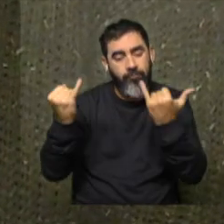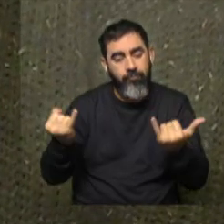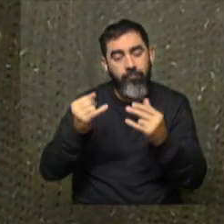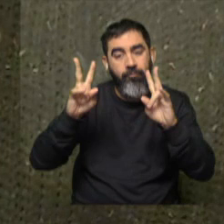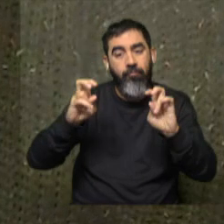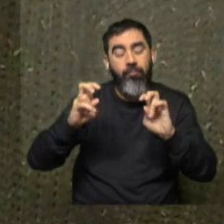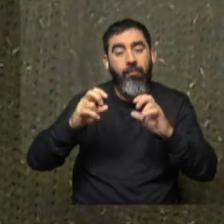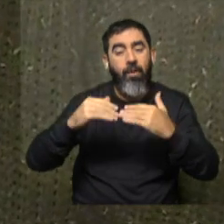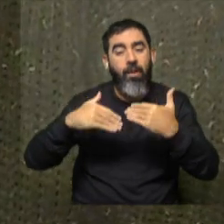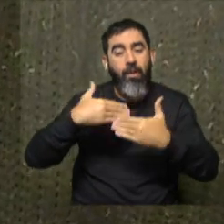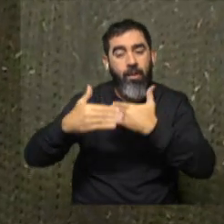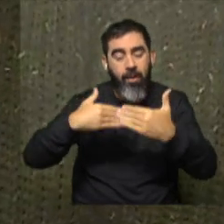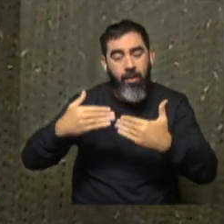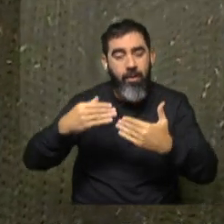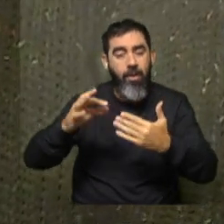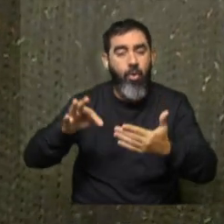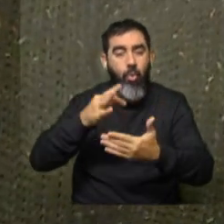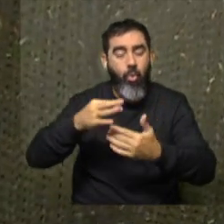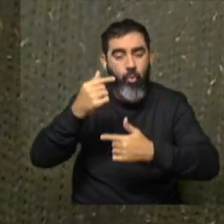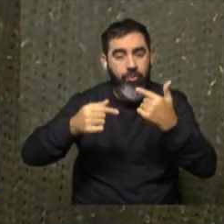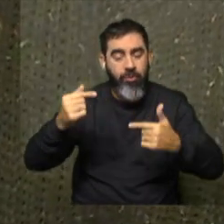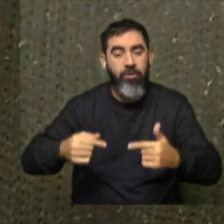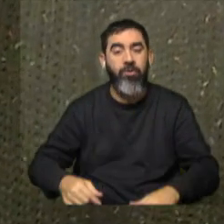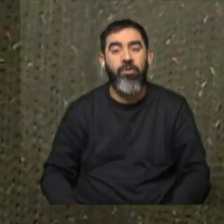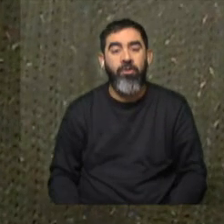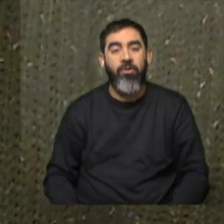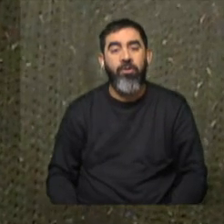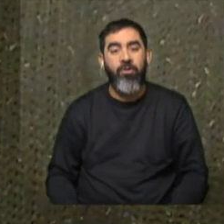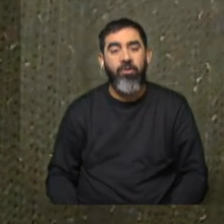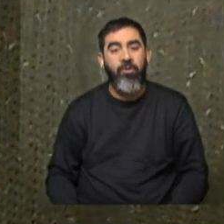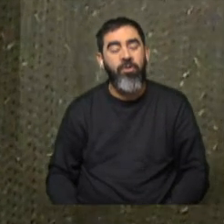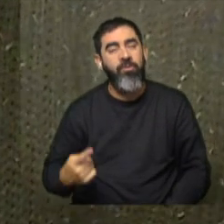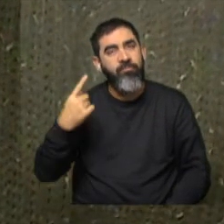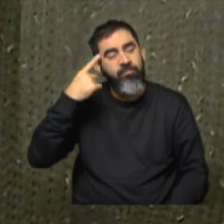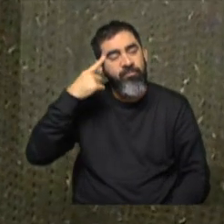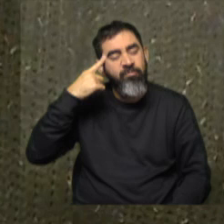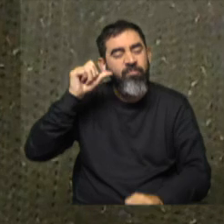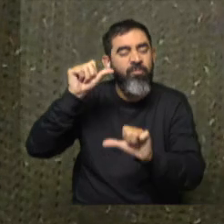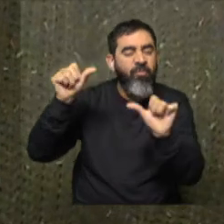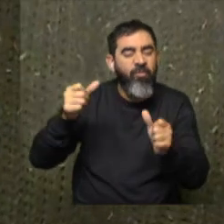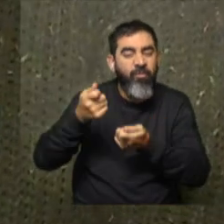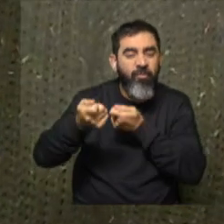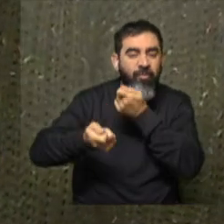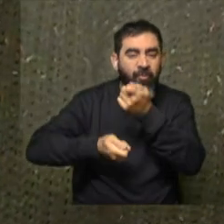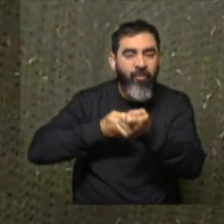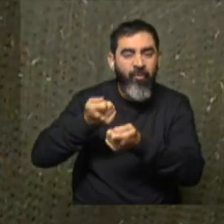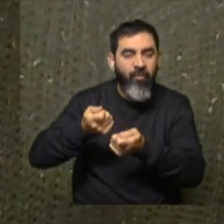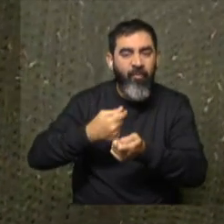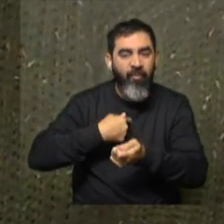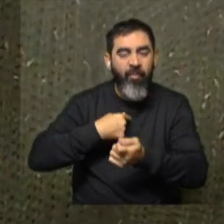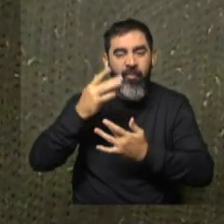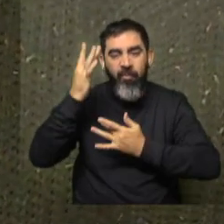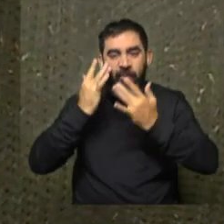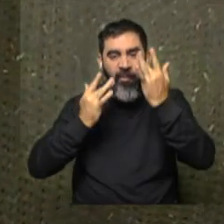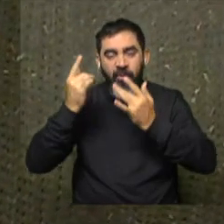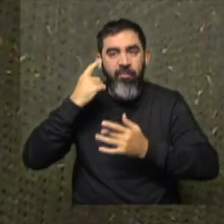los textiles y de la costura. Y cuando pensé qué podía hacer, qué podía aportar desde el lenguaje artístico,